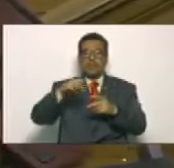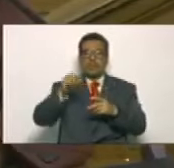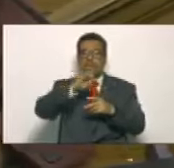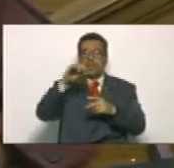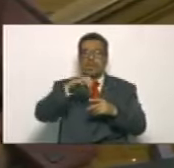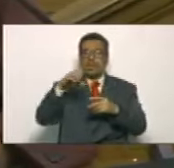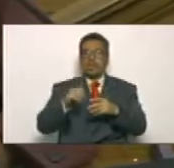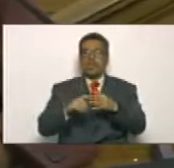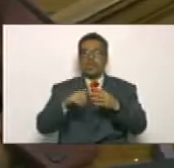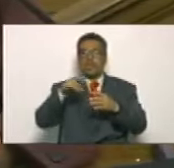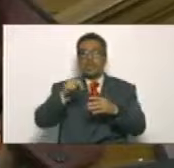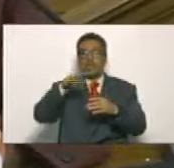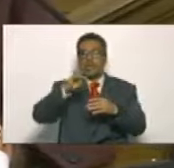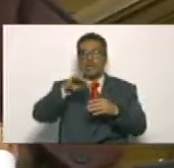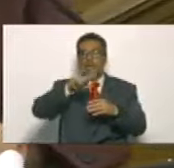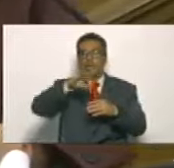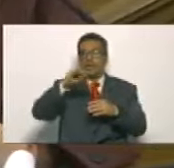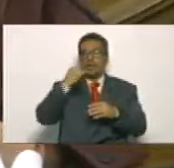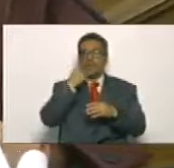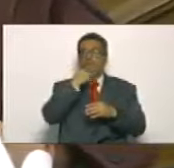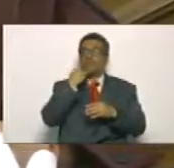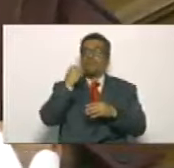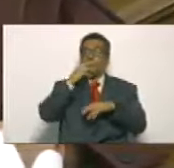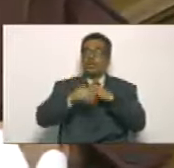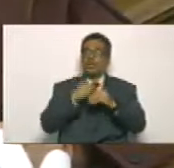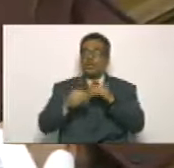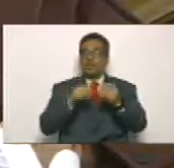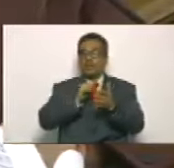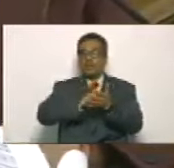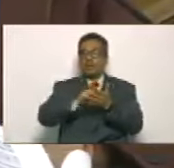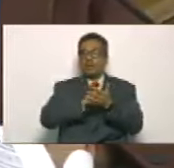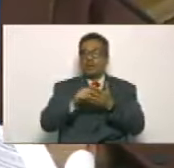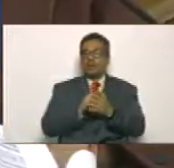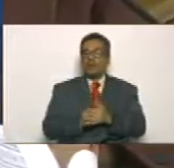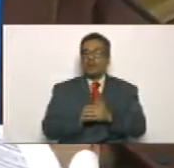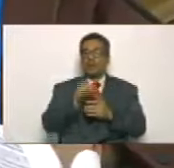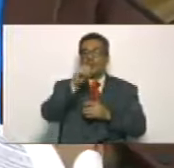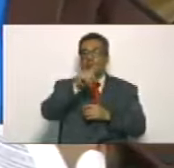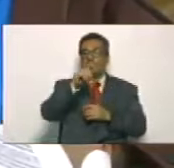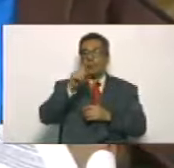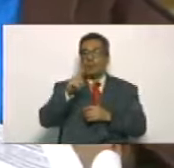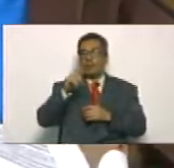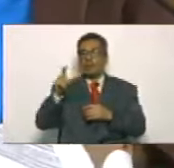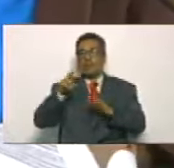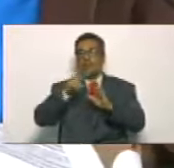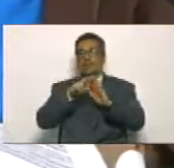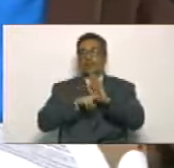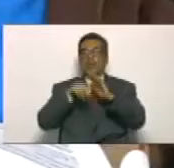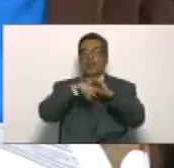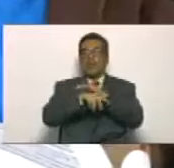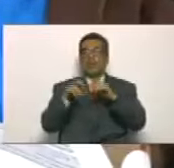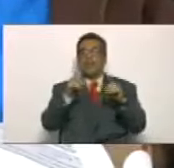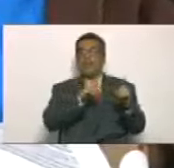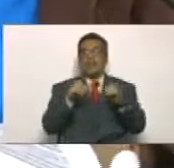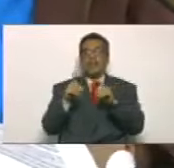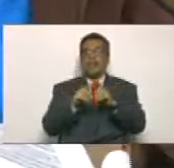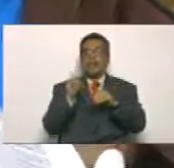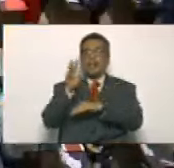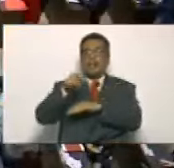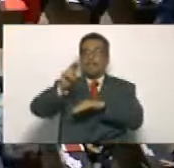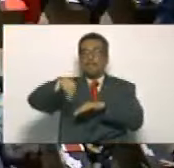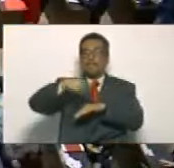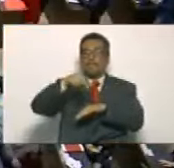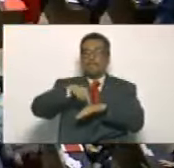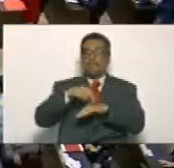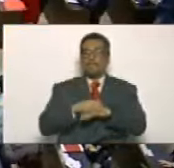parte del sionismo israelí, de conformidad con lo establecido en el artículo 111 del Reglamento Interior y de Debates